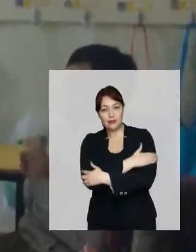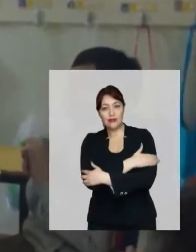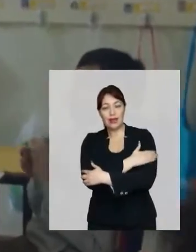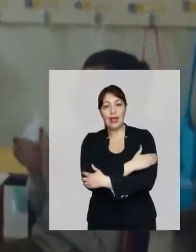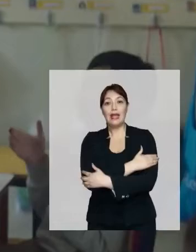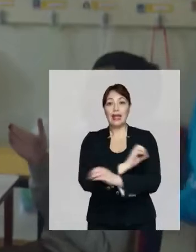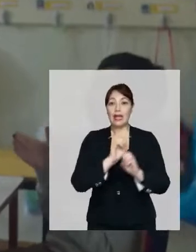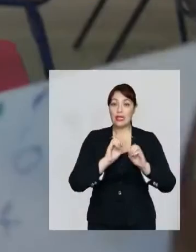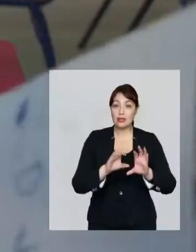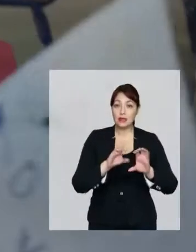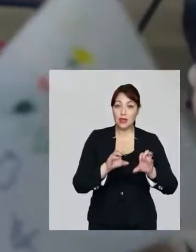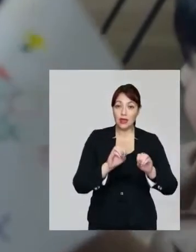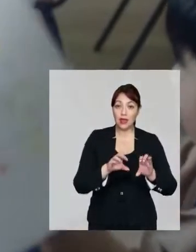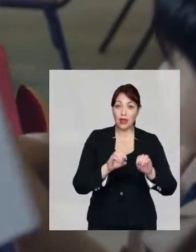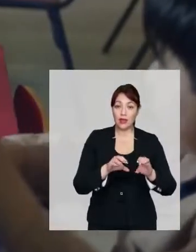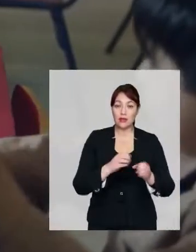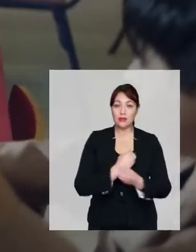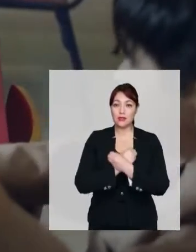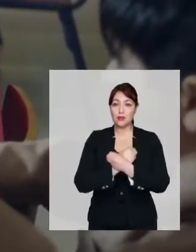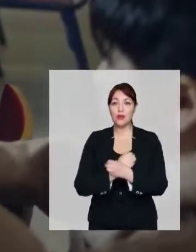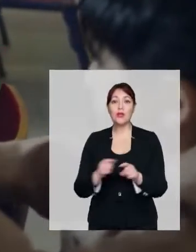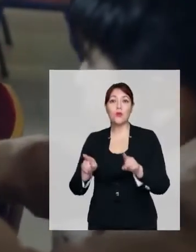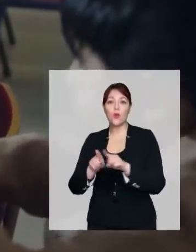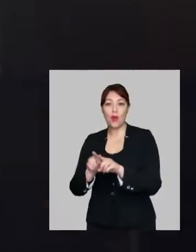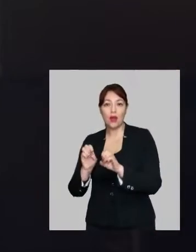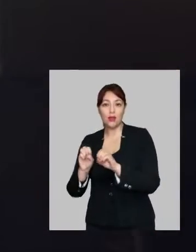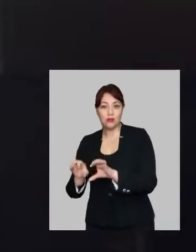Enseñar con amor es educar.